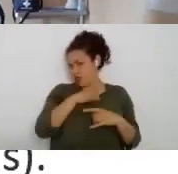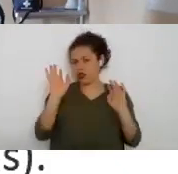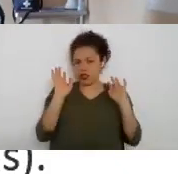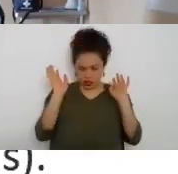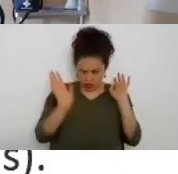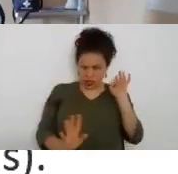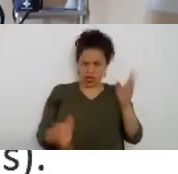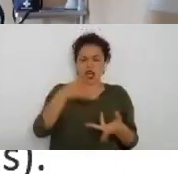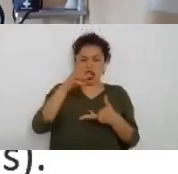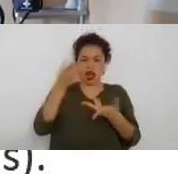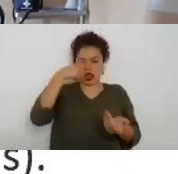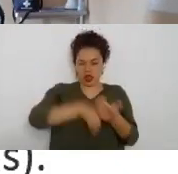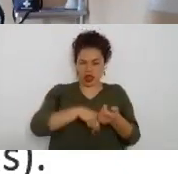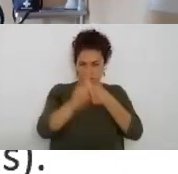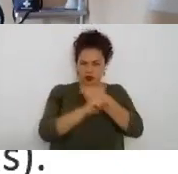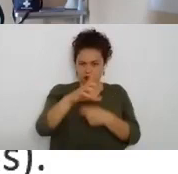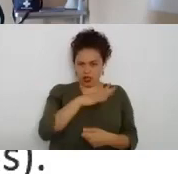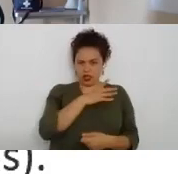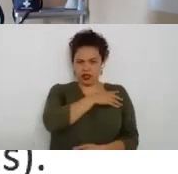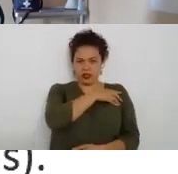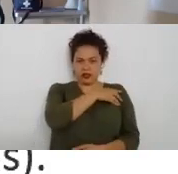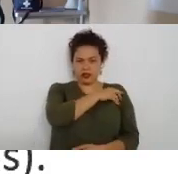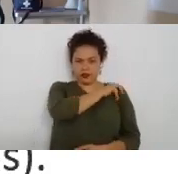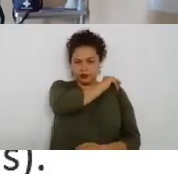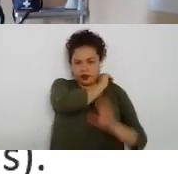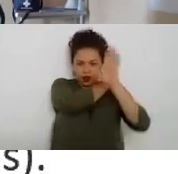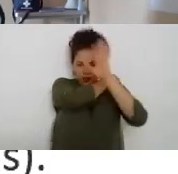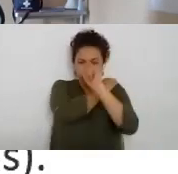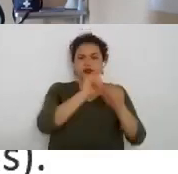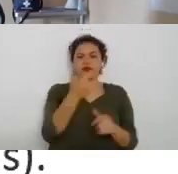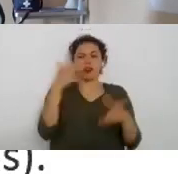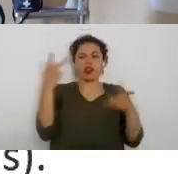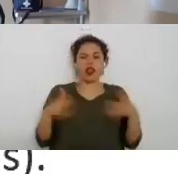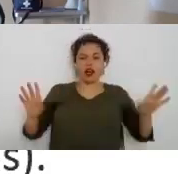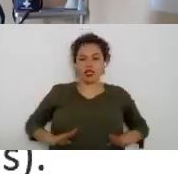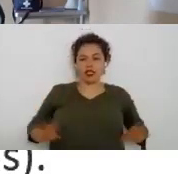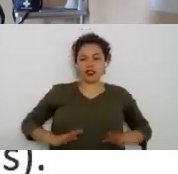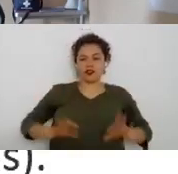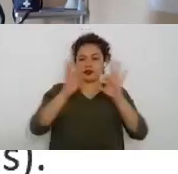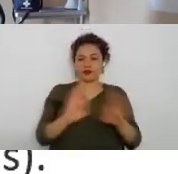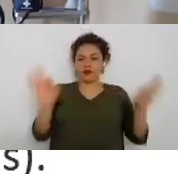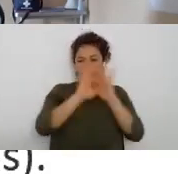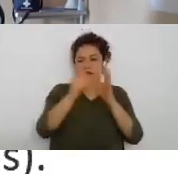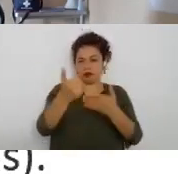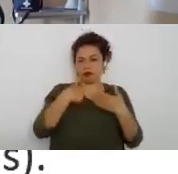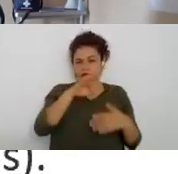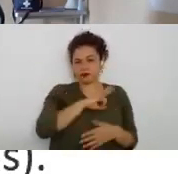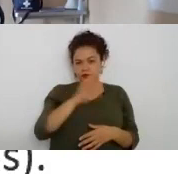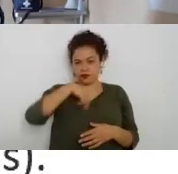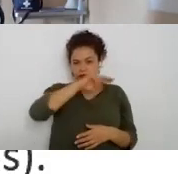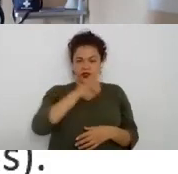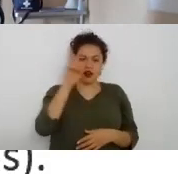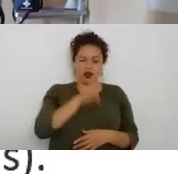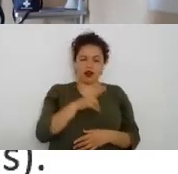daños en el tejido, ¿de acuerdo? Y aquí otra característica muy importante que nos podría ayudar es que vemos la formación